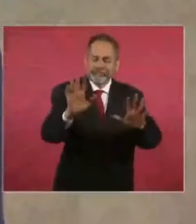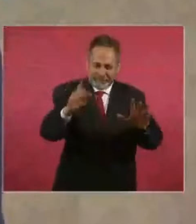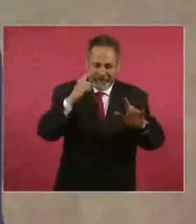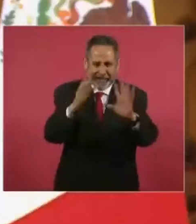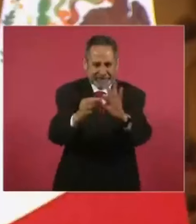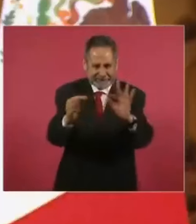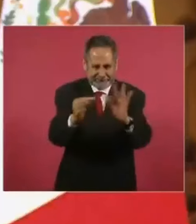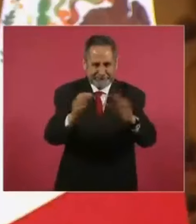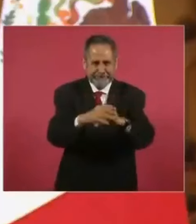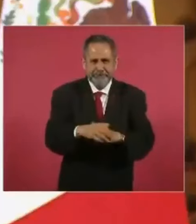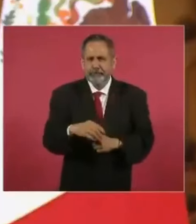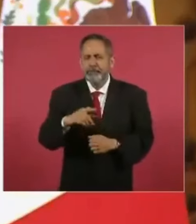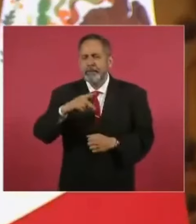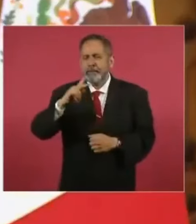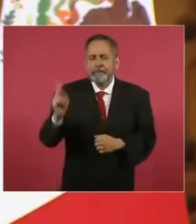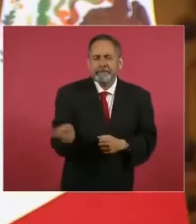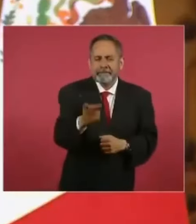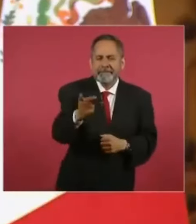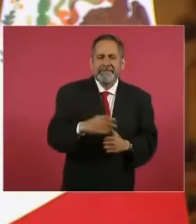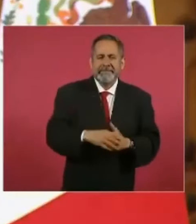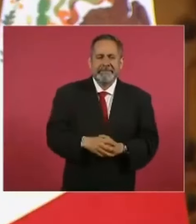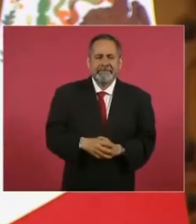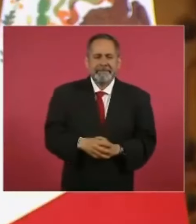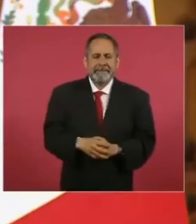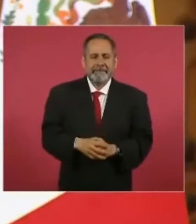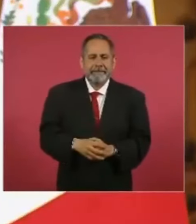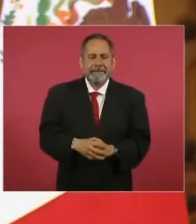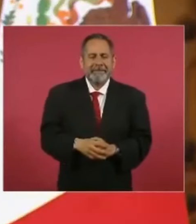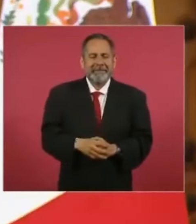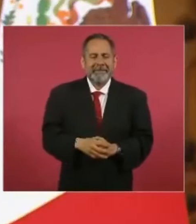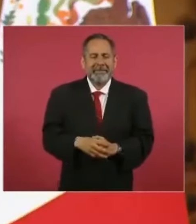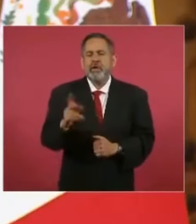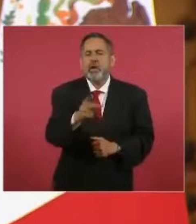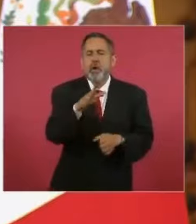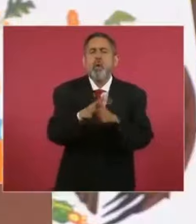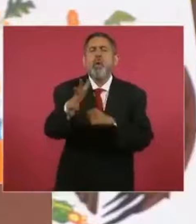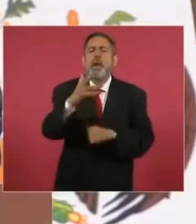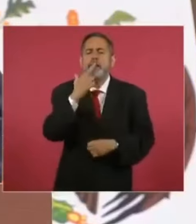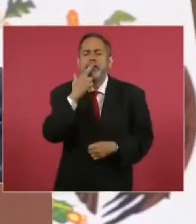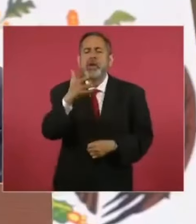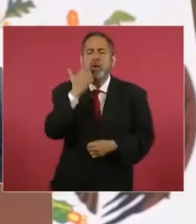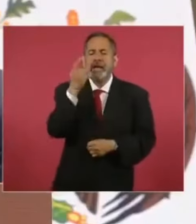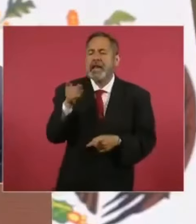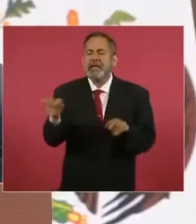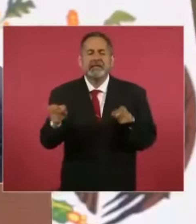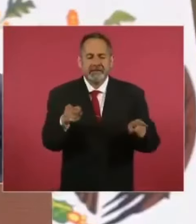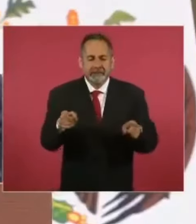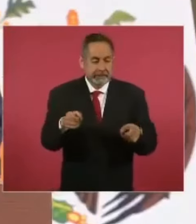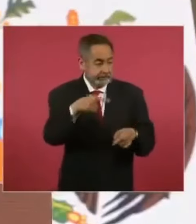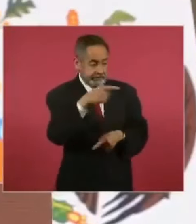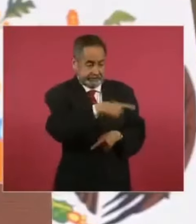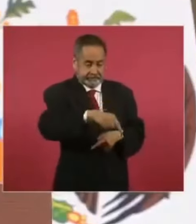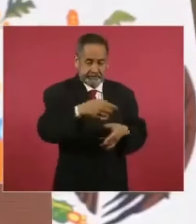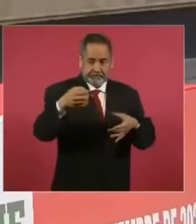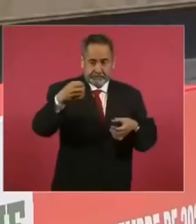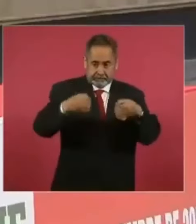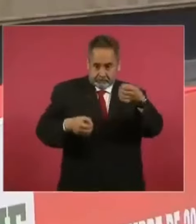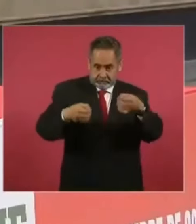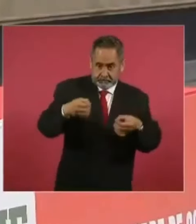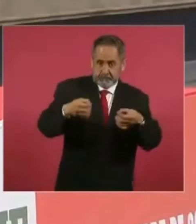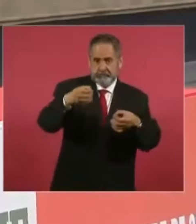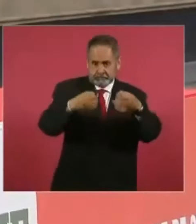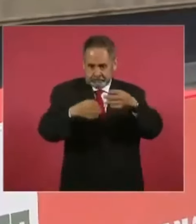con niveles de popularidad que a muchos nos sorprenden. Es quizá el titular del Ejecutivo mejor calificado